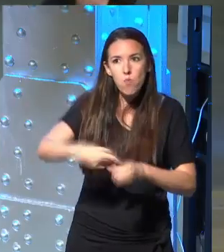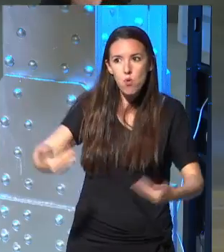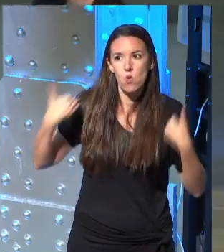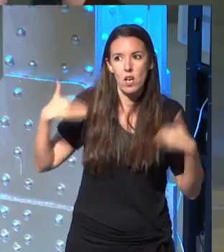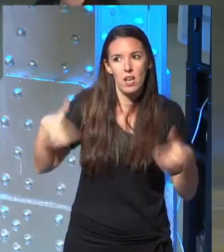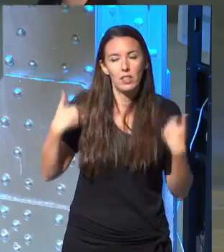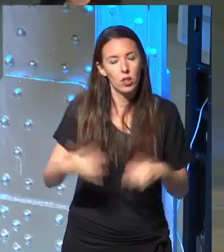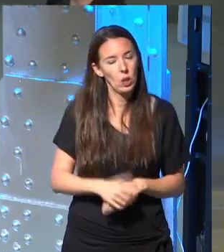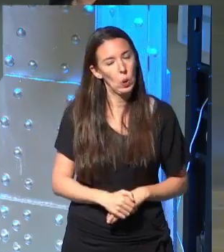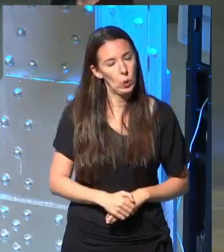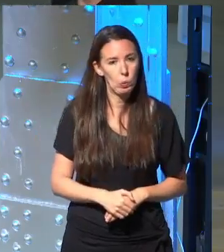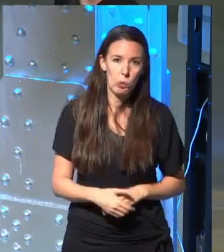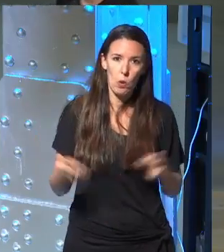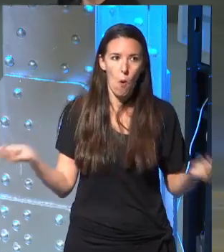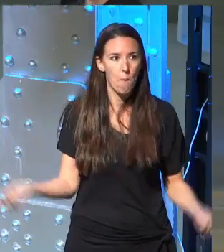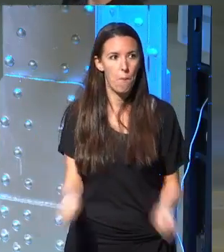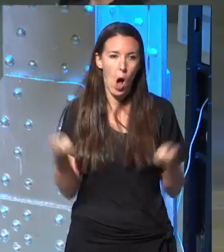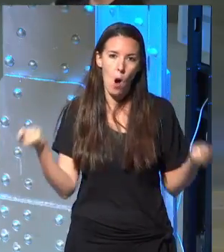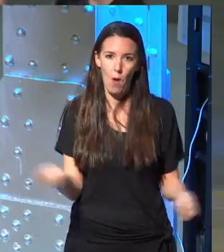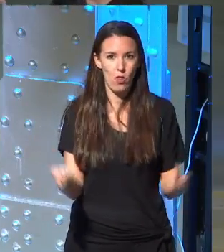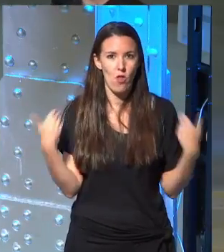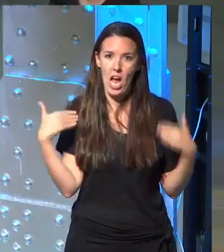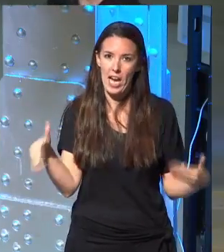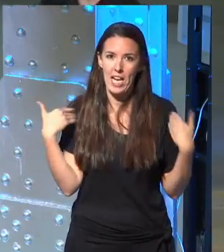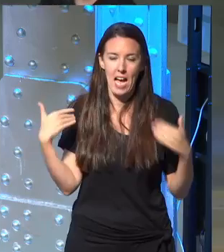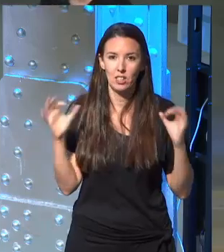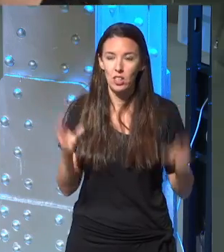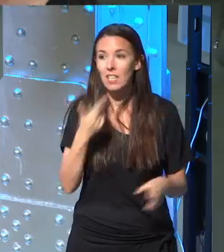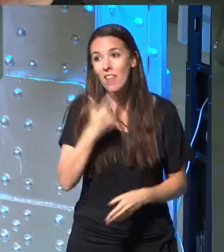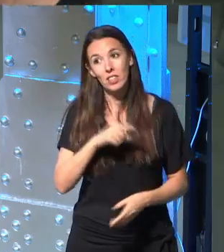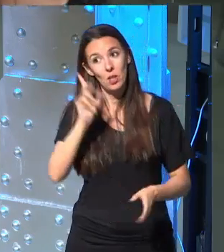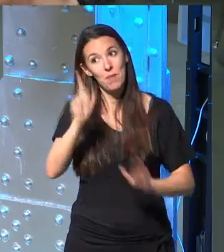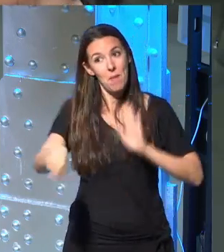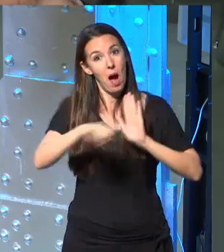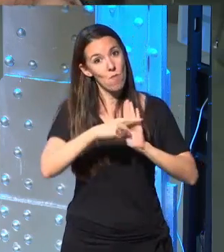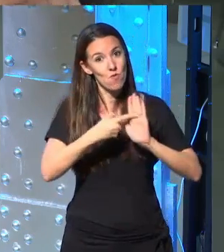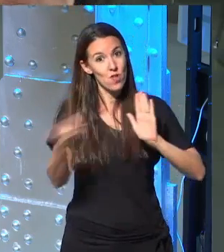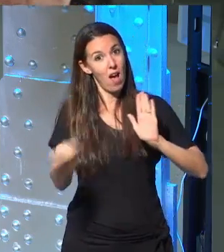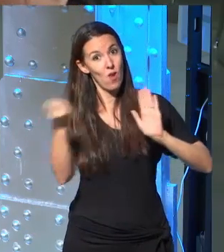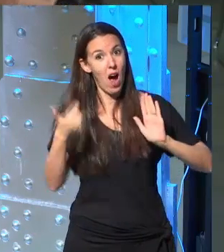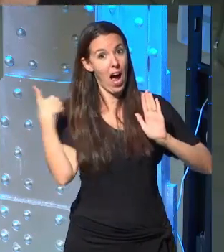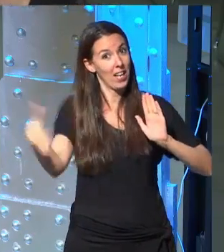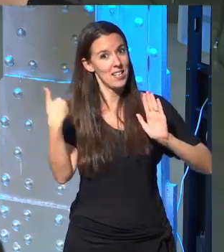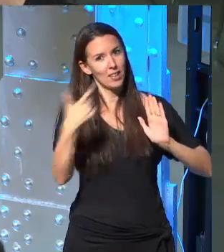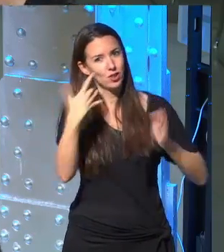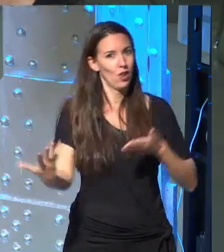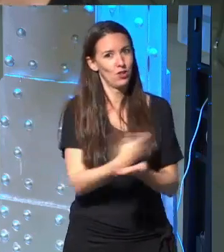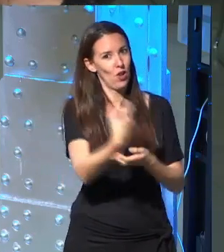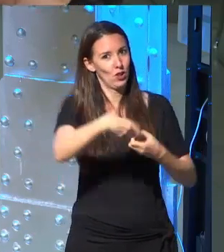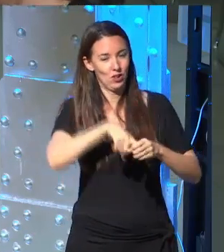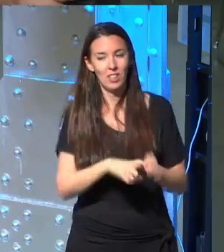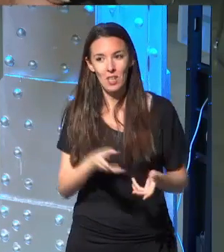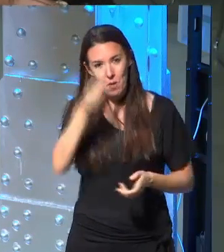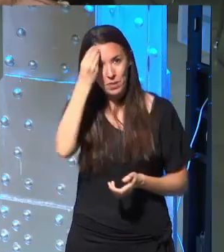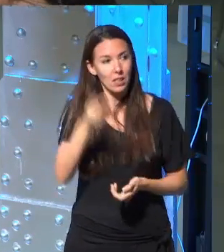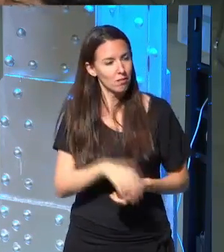sé qué. Yo dije, esto es una promo de un gimnasio, te lo juro. O sea, esto va a terminar y decir, ya me he apuntado a este gimnasio, apuntaros todos, así se me dio súper bien.